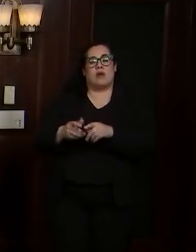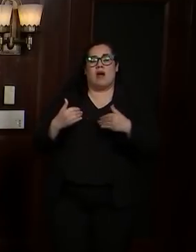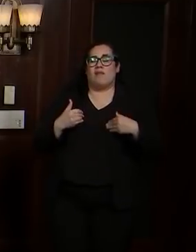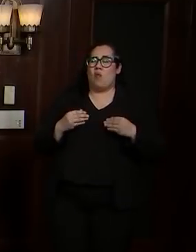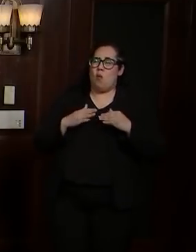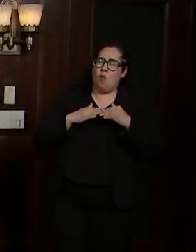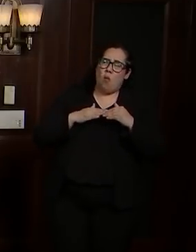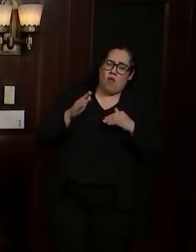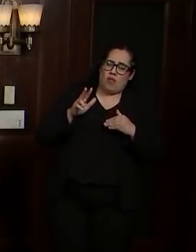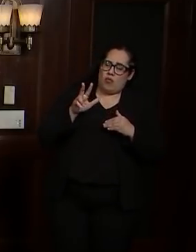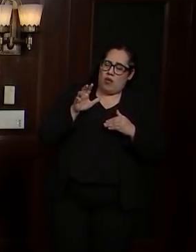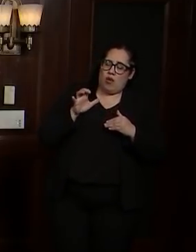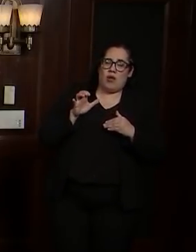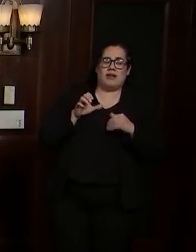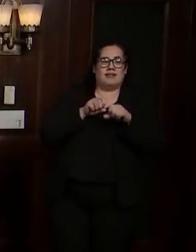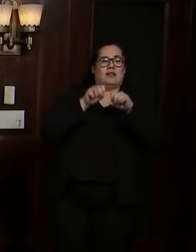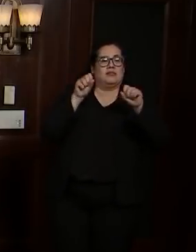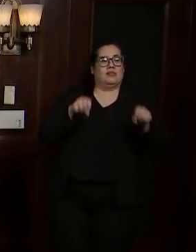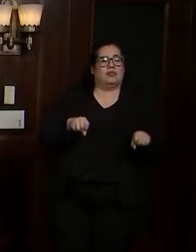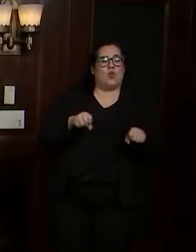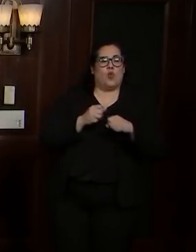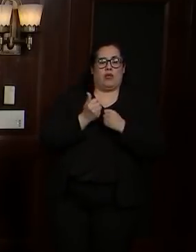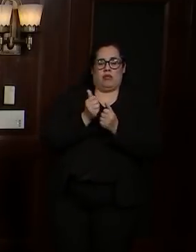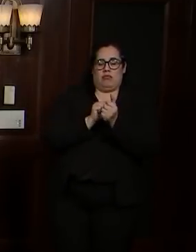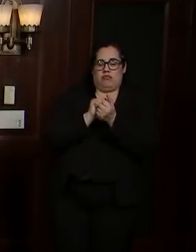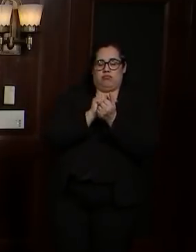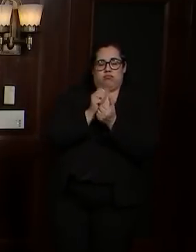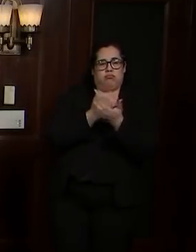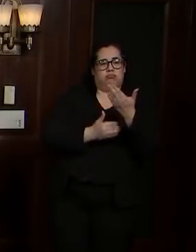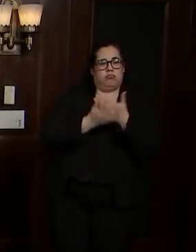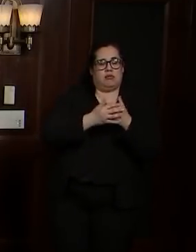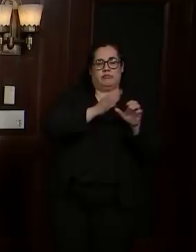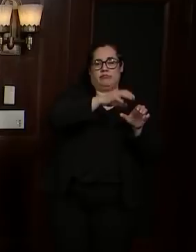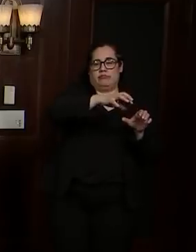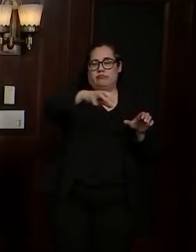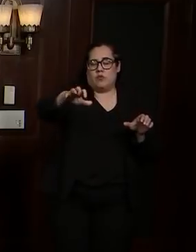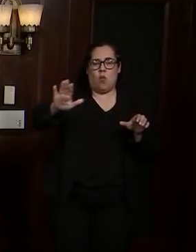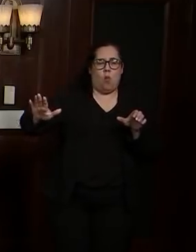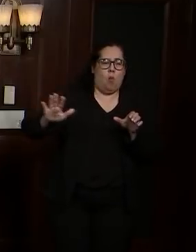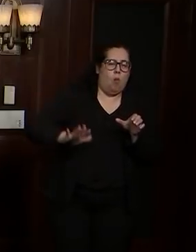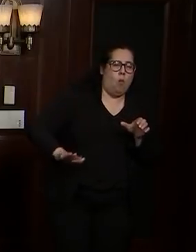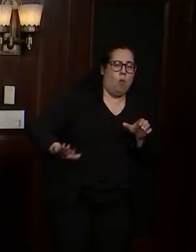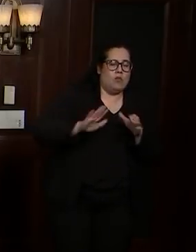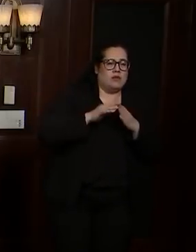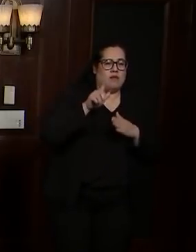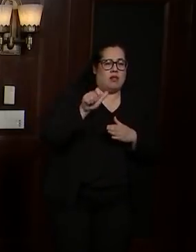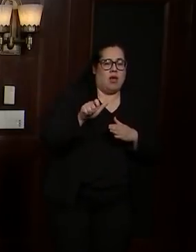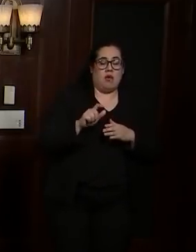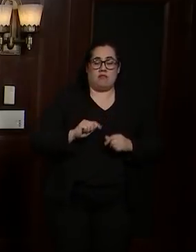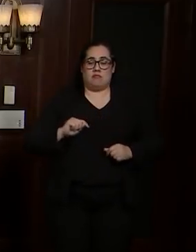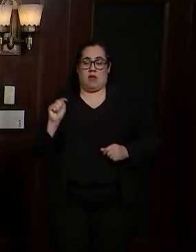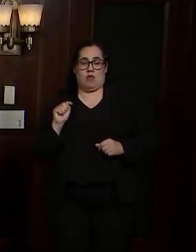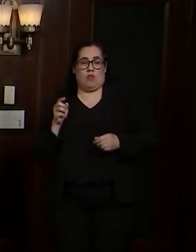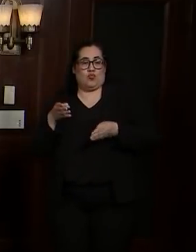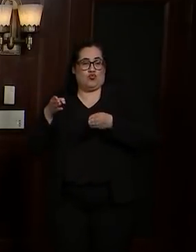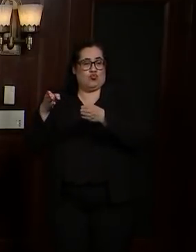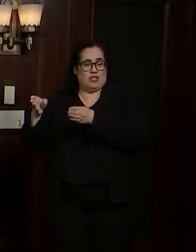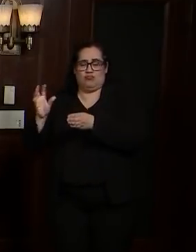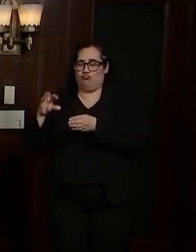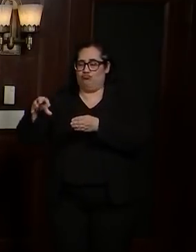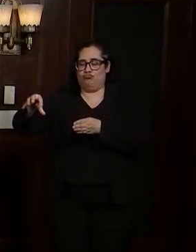de 300 estaciones con lavamanos por toda la ciudad, nuevos baños en las calles